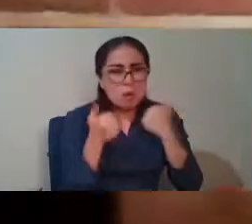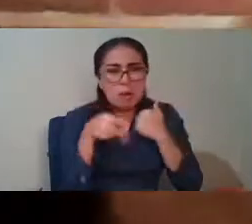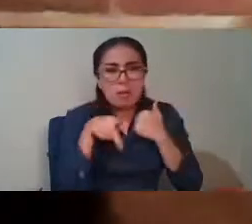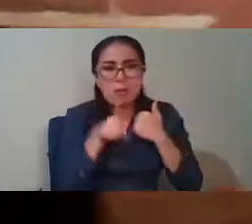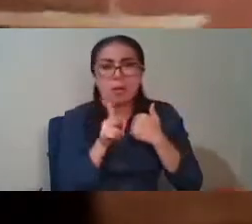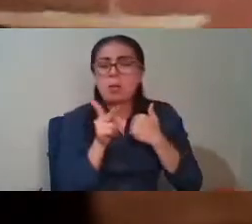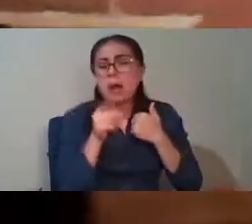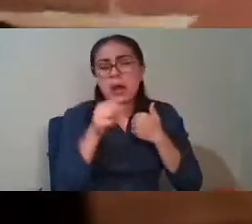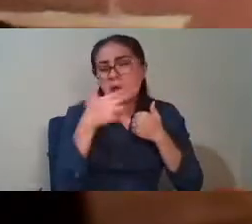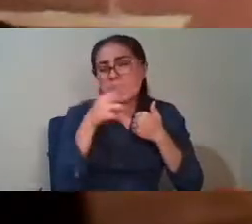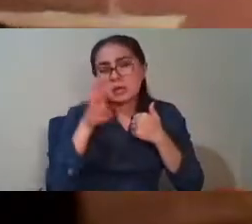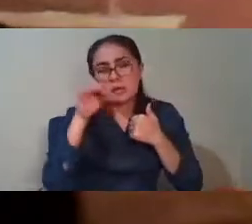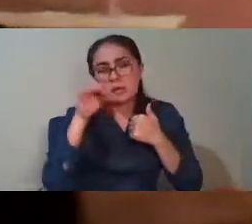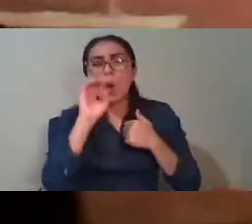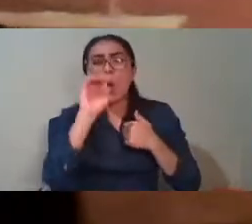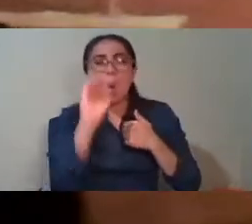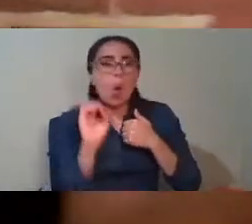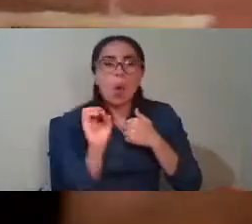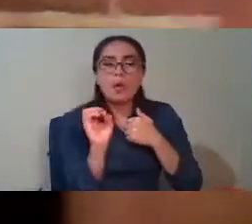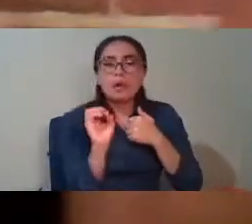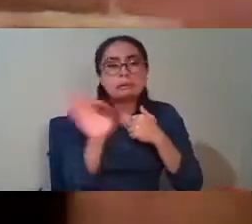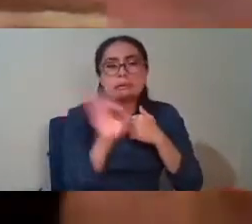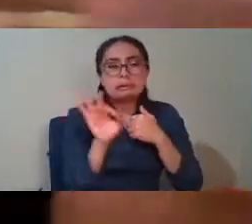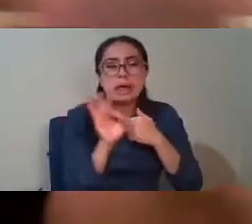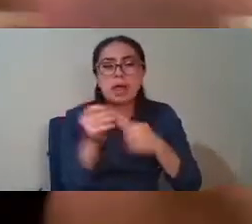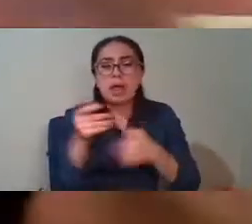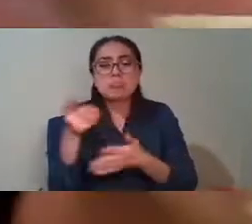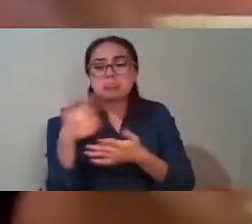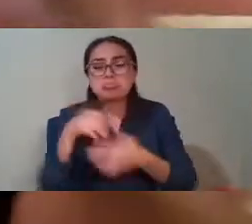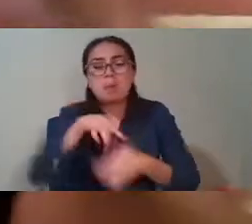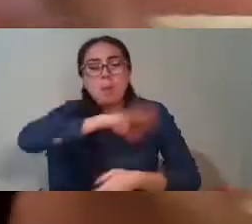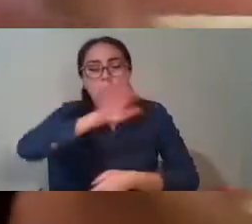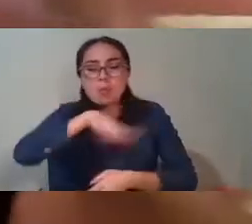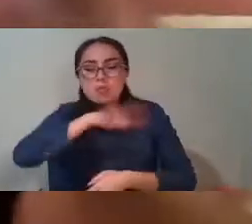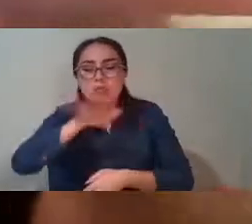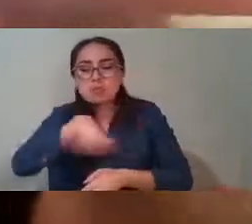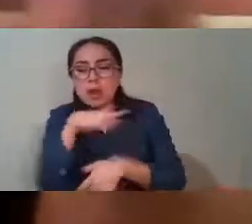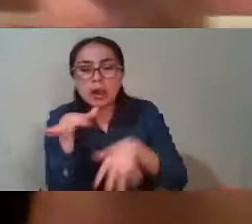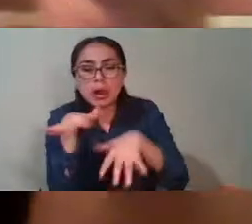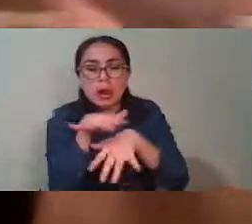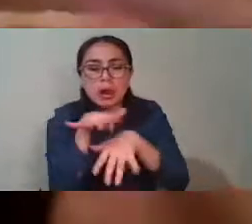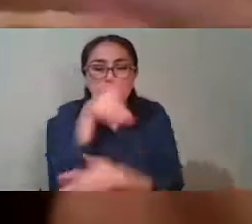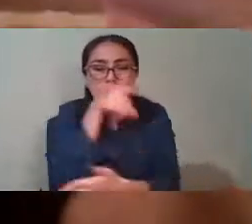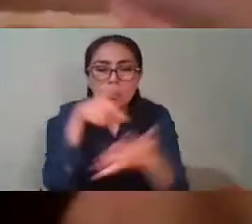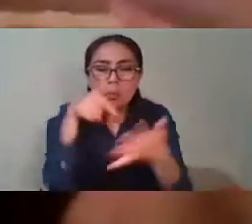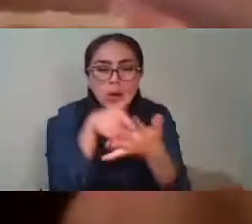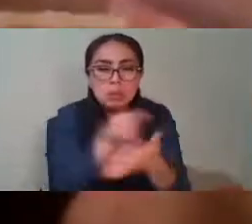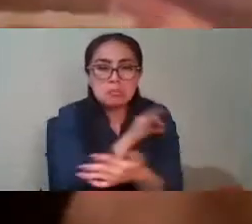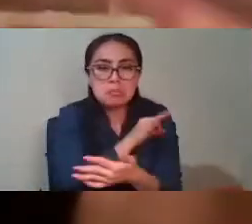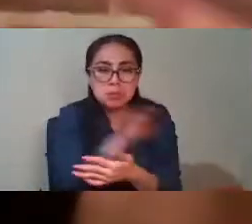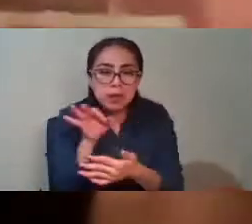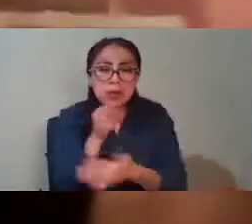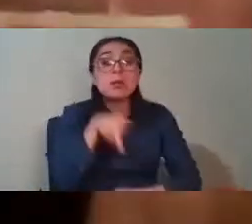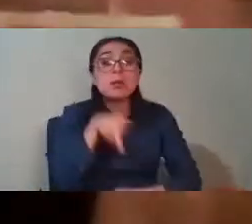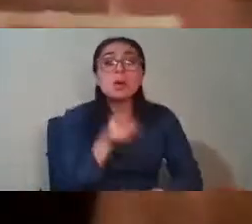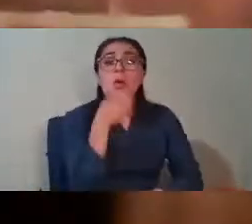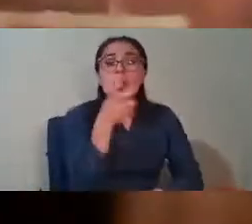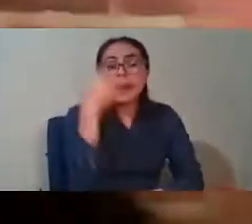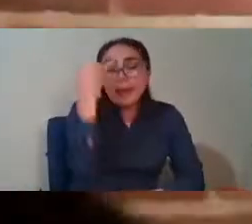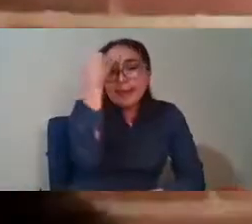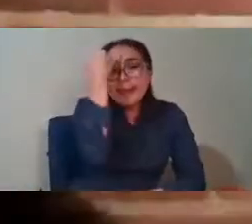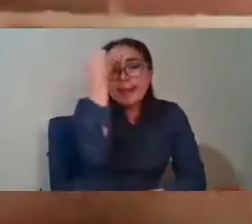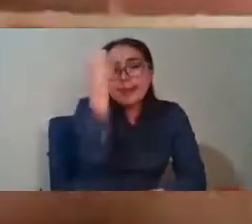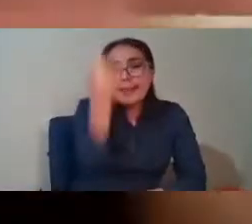lugar pirata. Y es una historia muy shakespeariana, porque hay un Ray Lear que es el dueño de una empresa